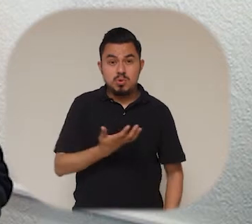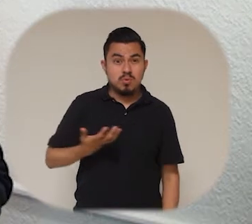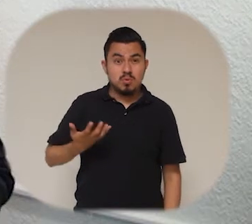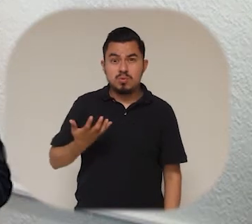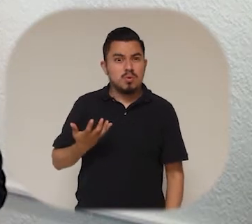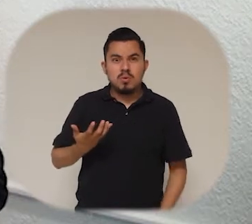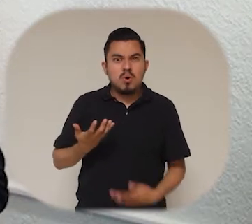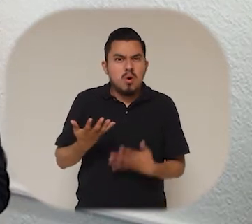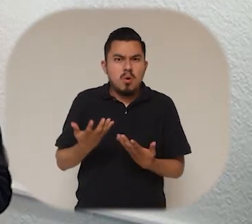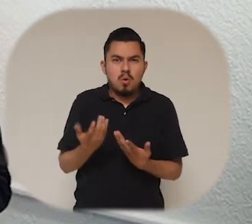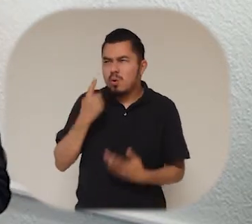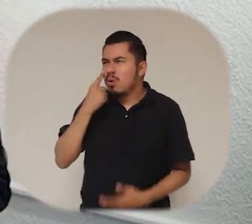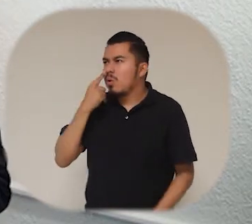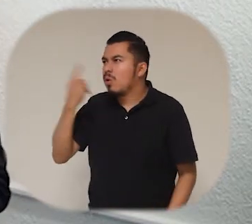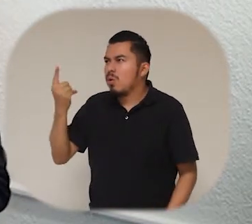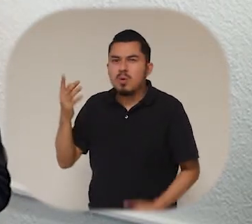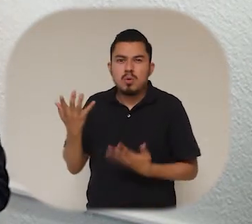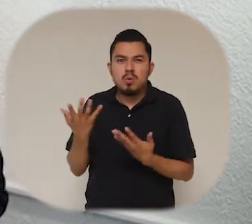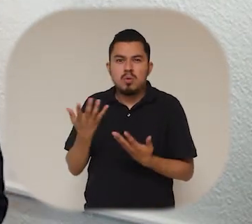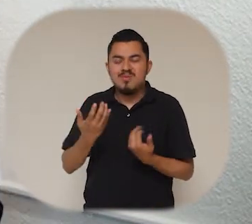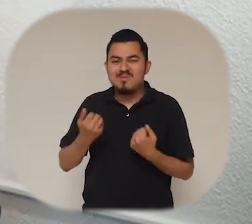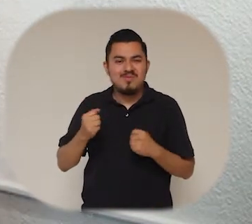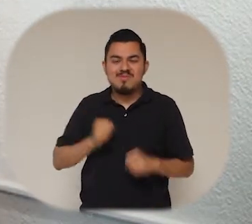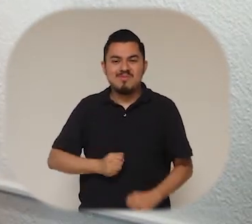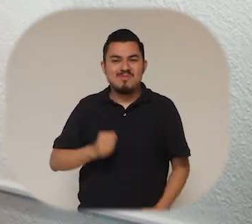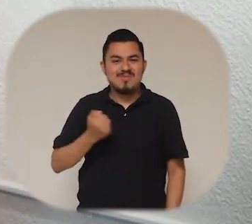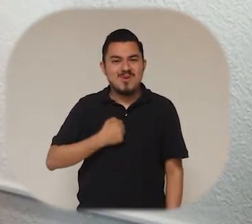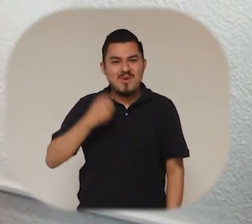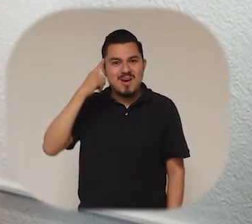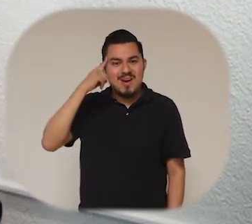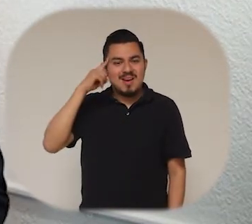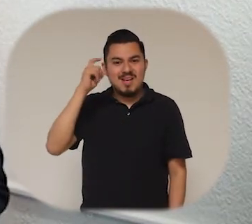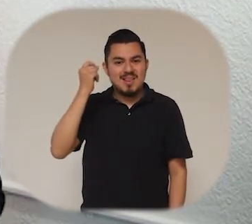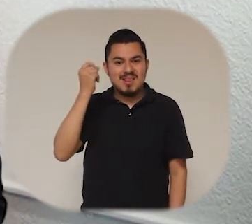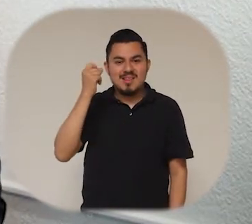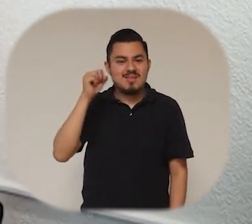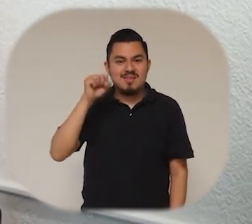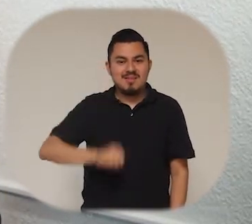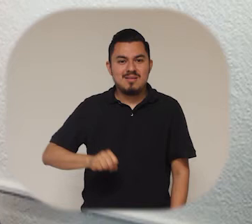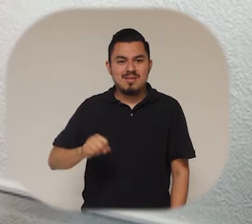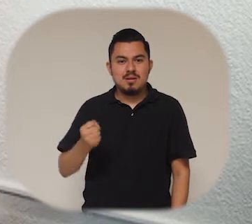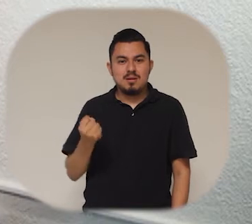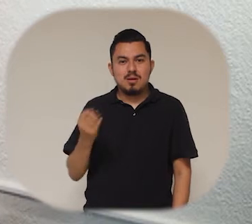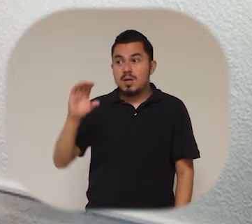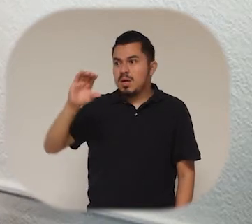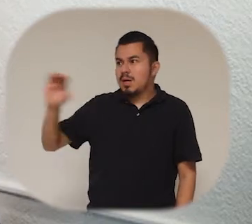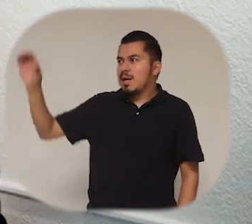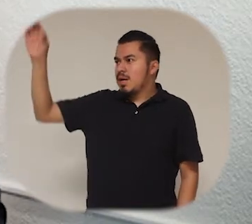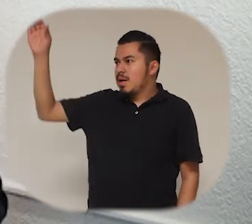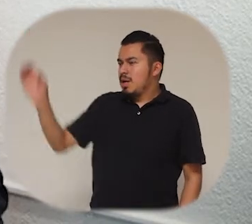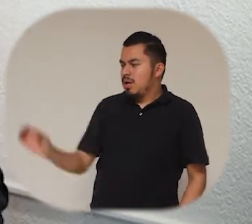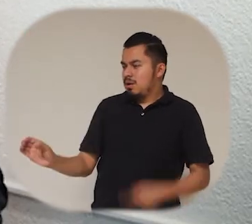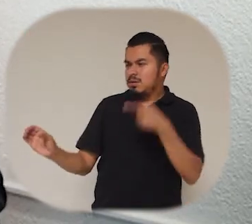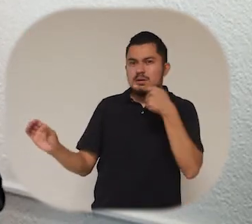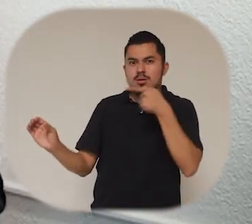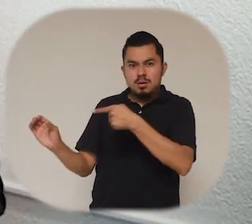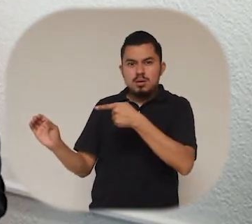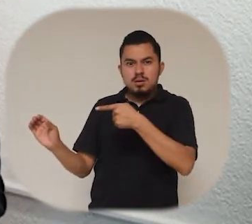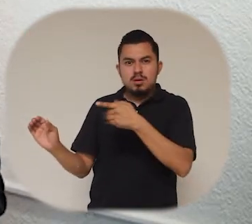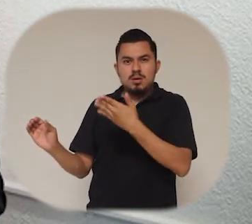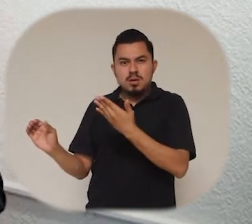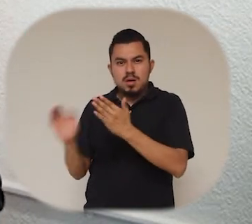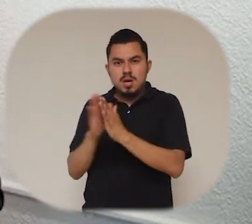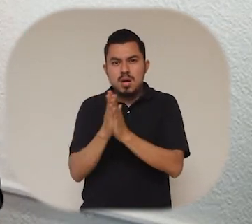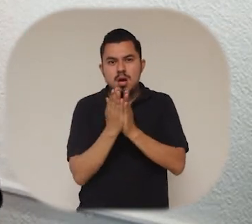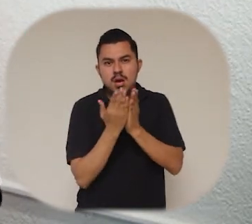nivel. Esto que fue entregado por esta cruz fue el Evangelio, fue la salvación. Espero que